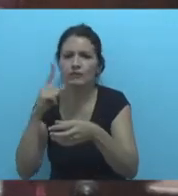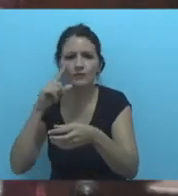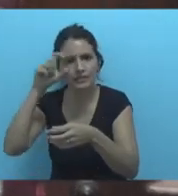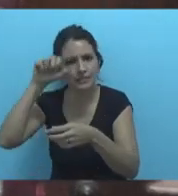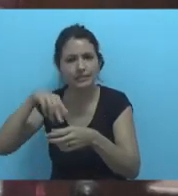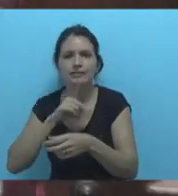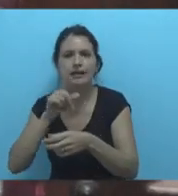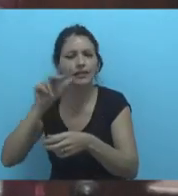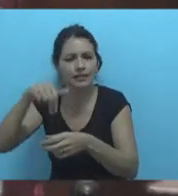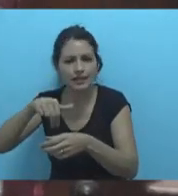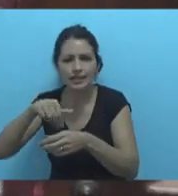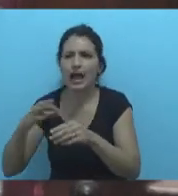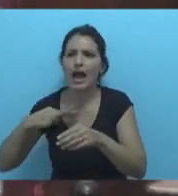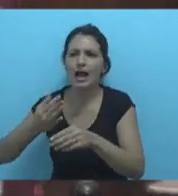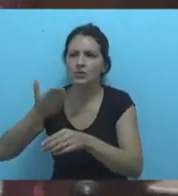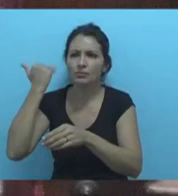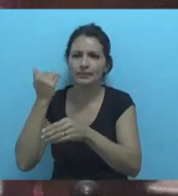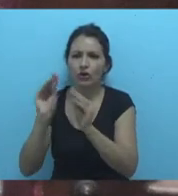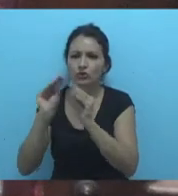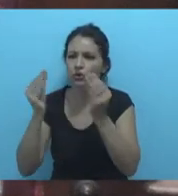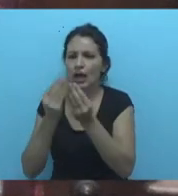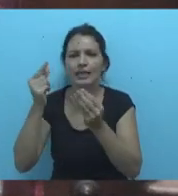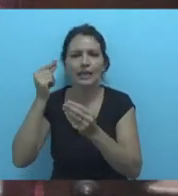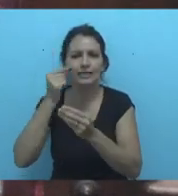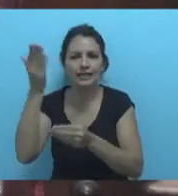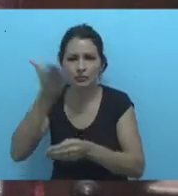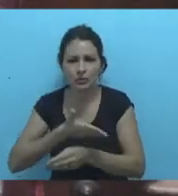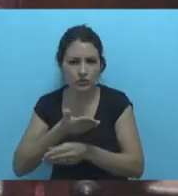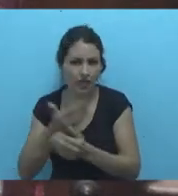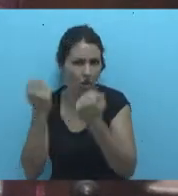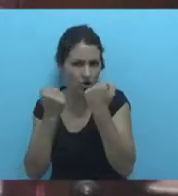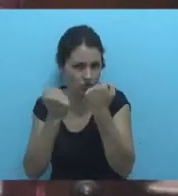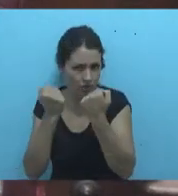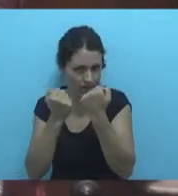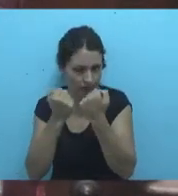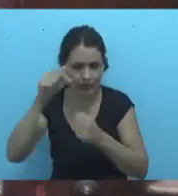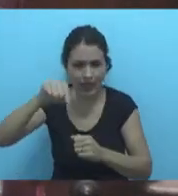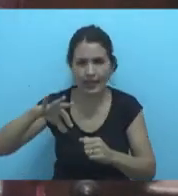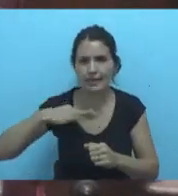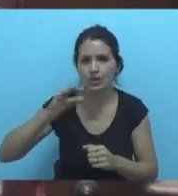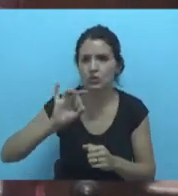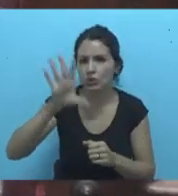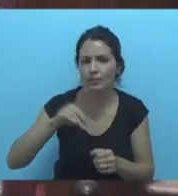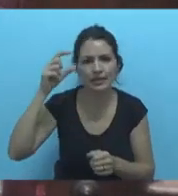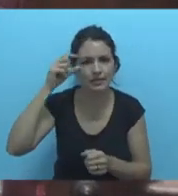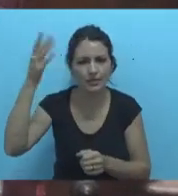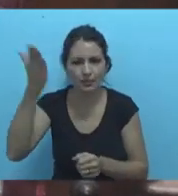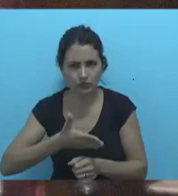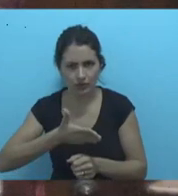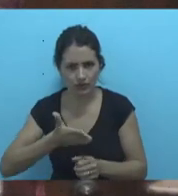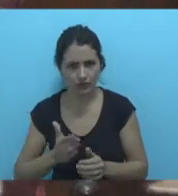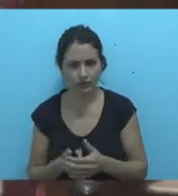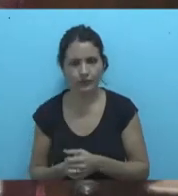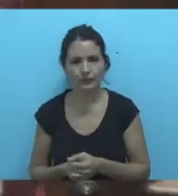el 30% de la actividad del grupo económico, que este año solamente funciona alrededor del 10%.